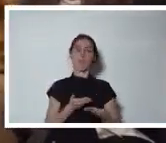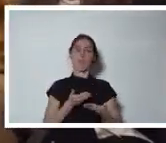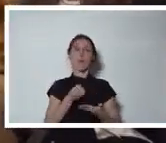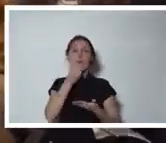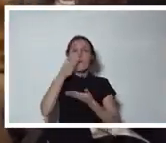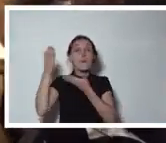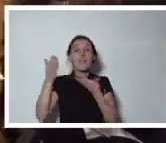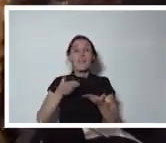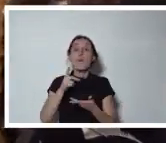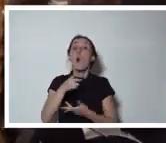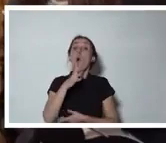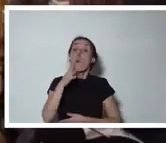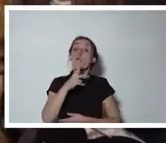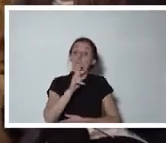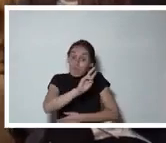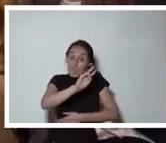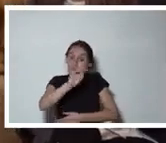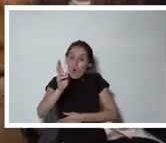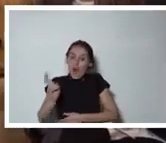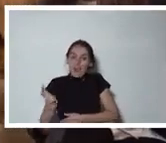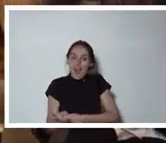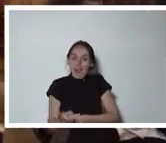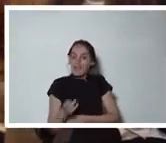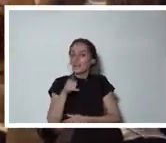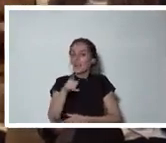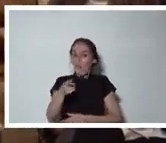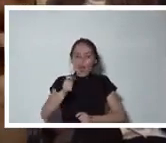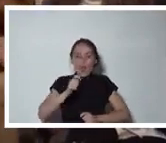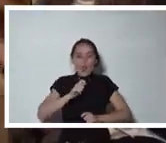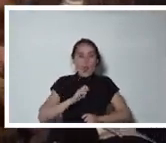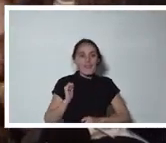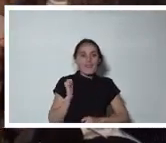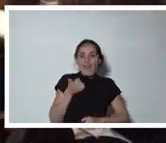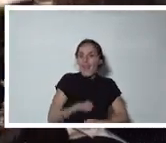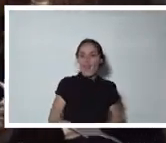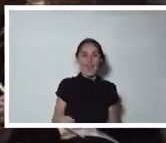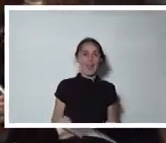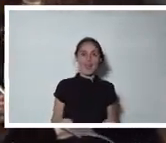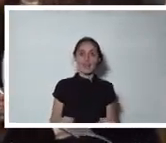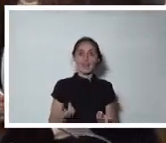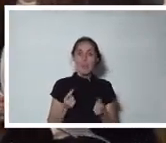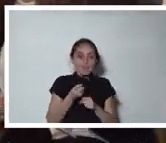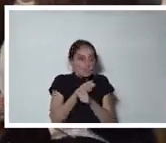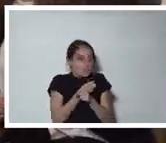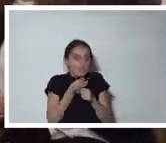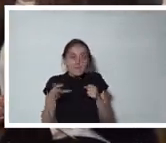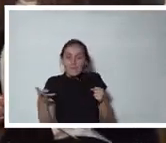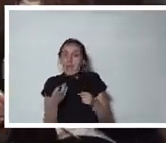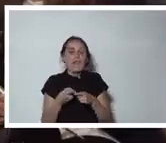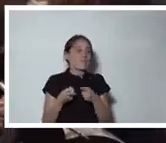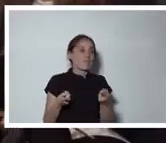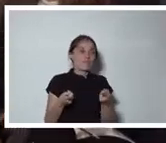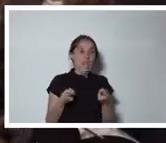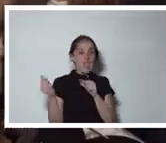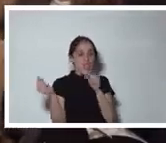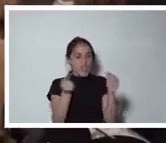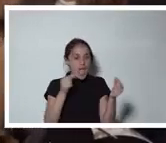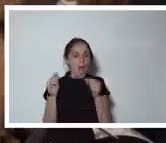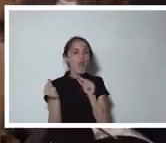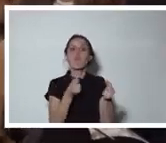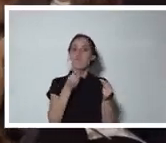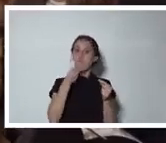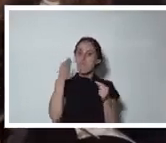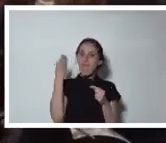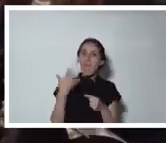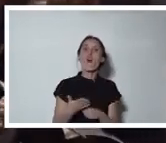una señal de riqueza de diversidad que nos permite ser mejores desde el diálogo un feminismo